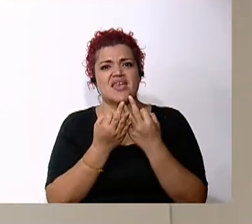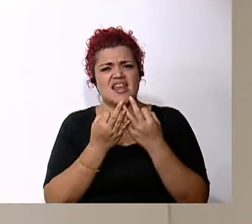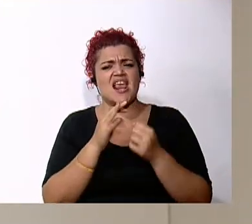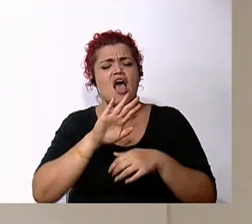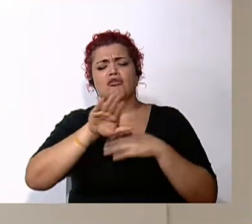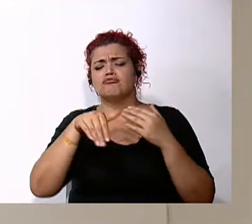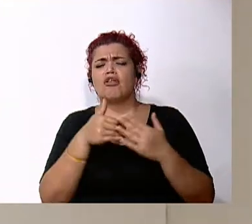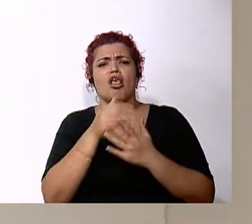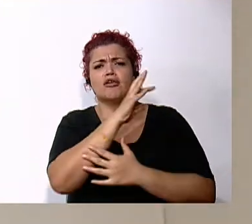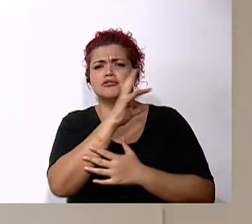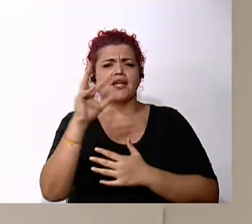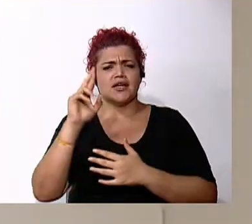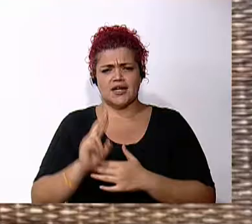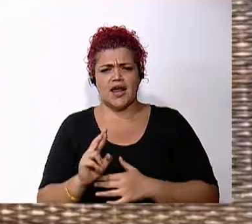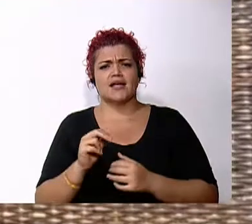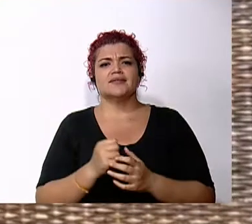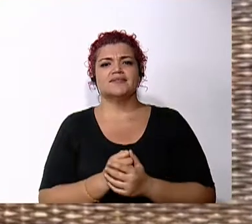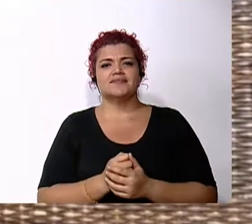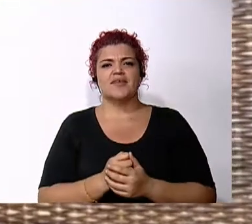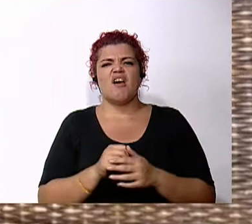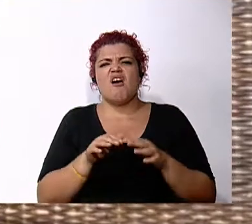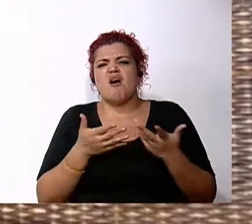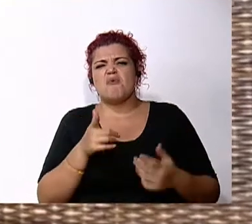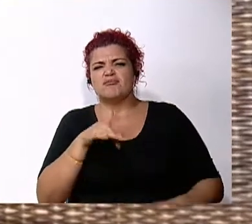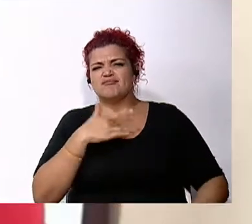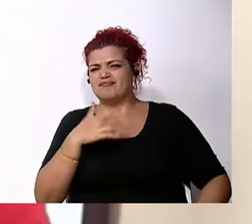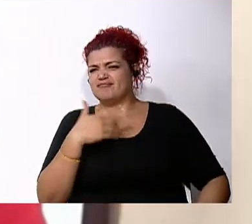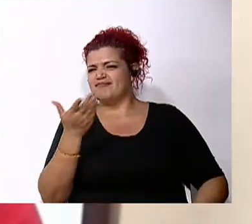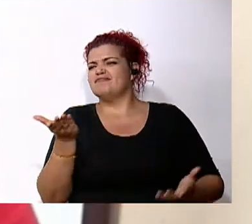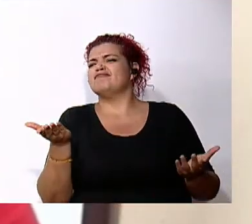Costa Rica. ¿Cómo están?